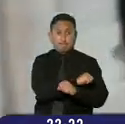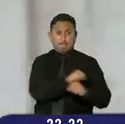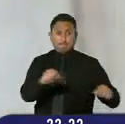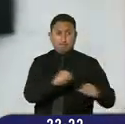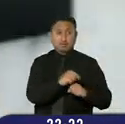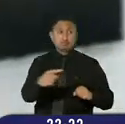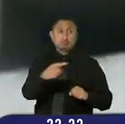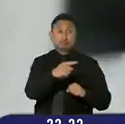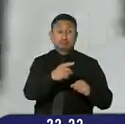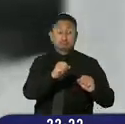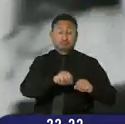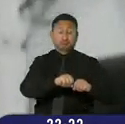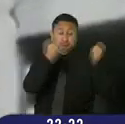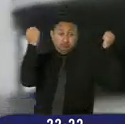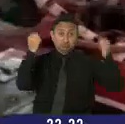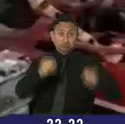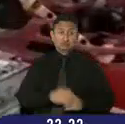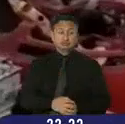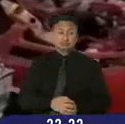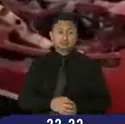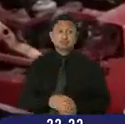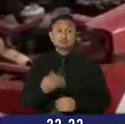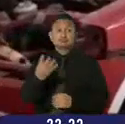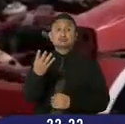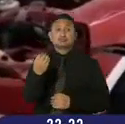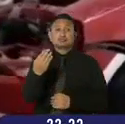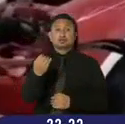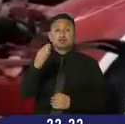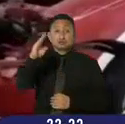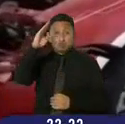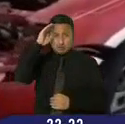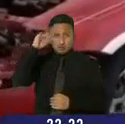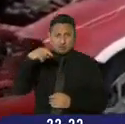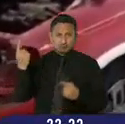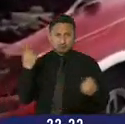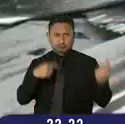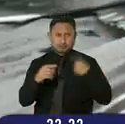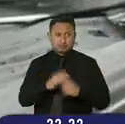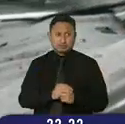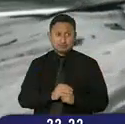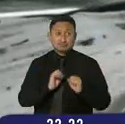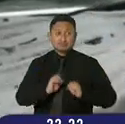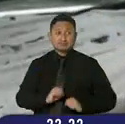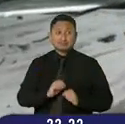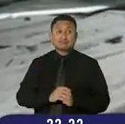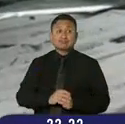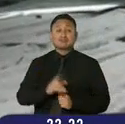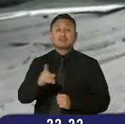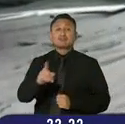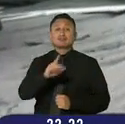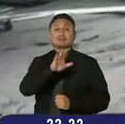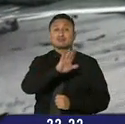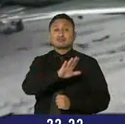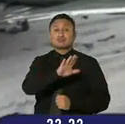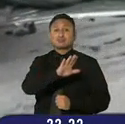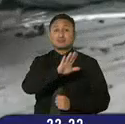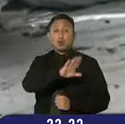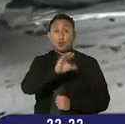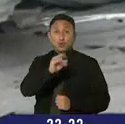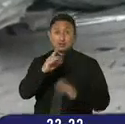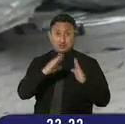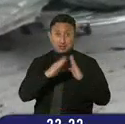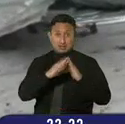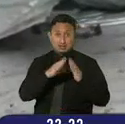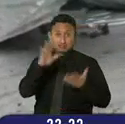instalaciones destruidas. 14 policías salieron heridos y al menos medio centenar de casas vecinas fueron afectadas. En Quito